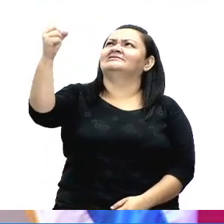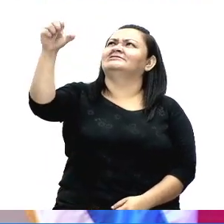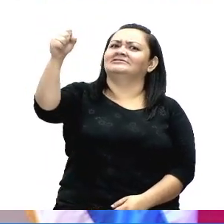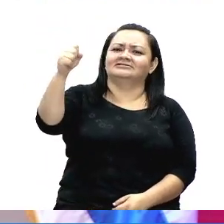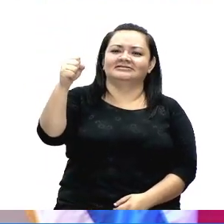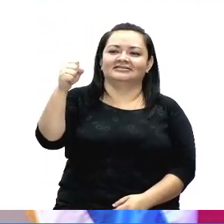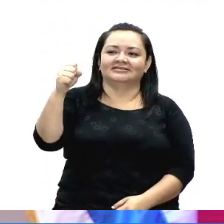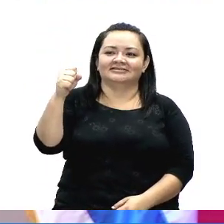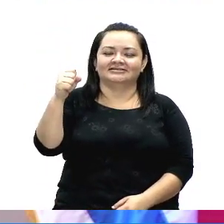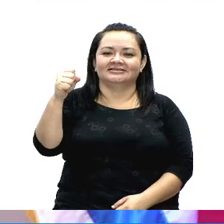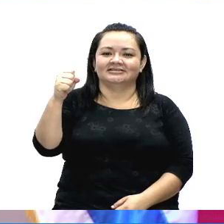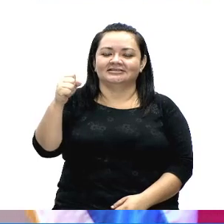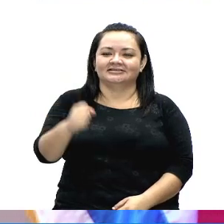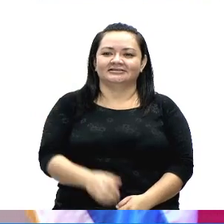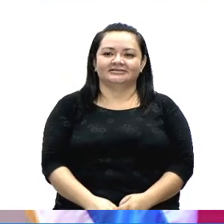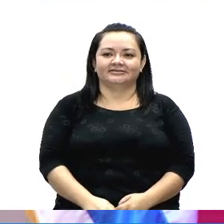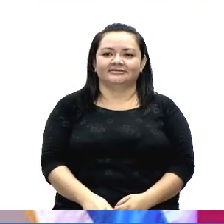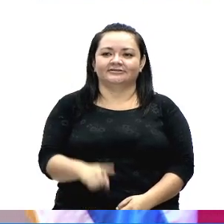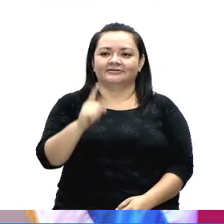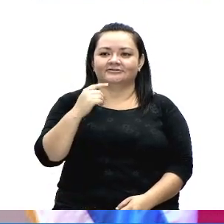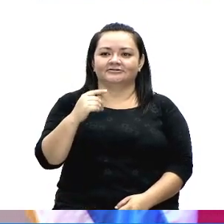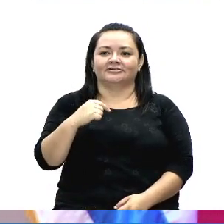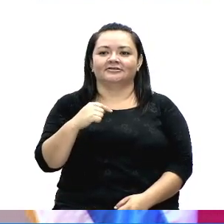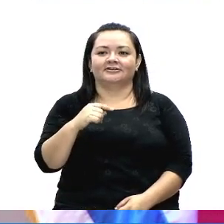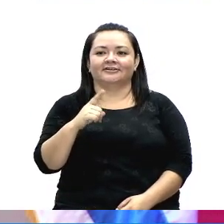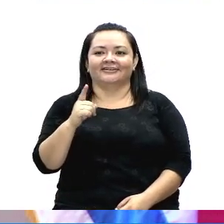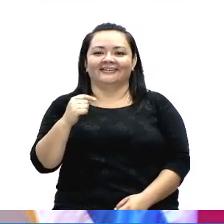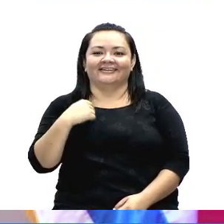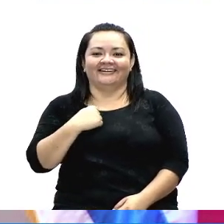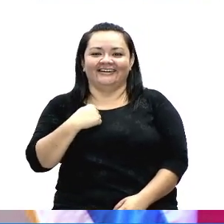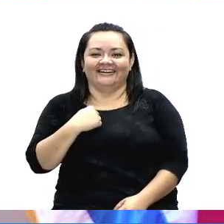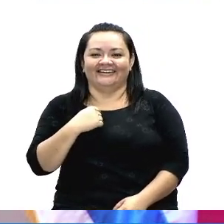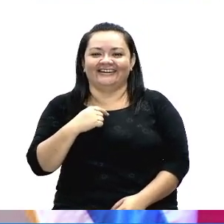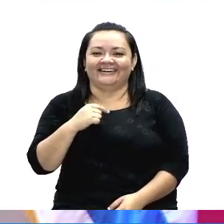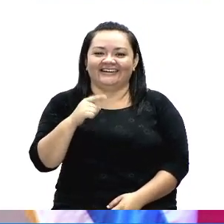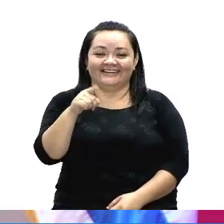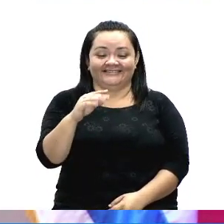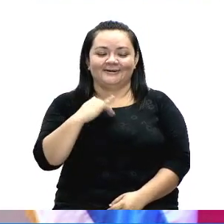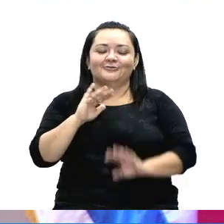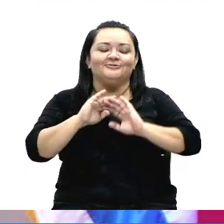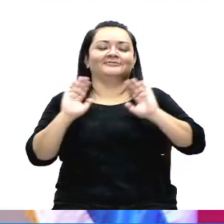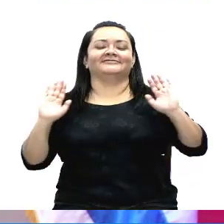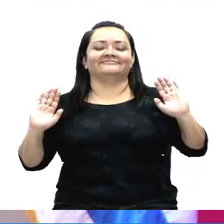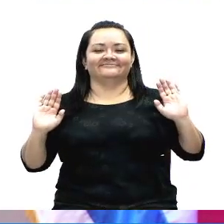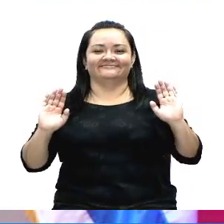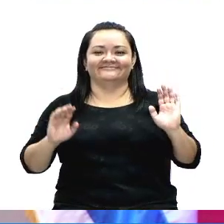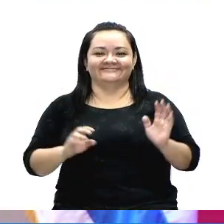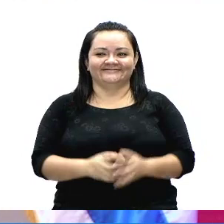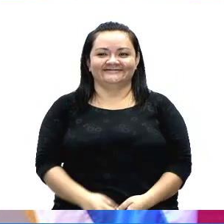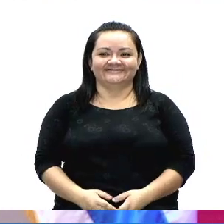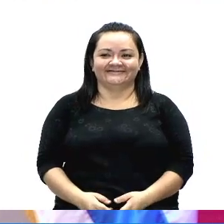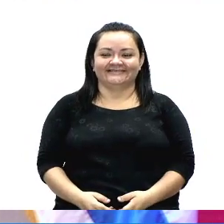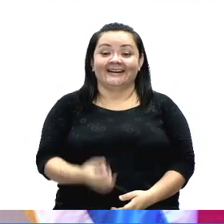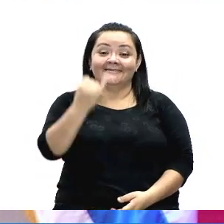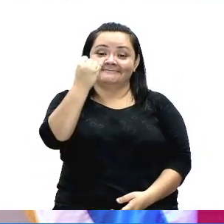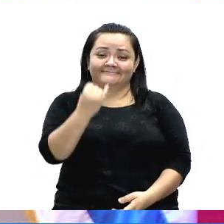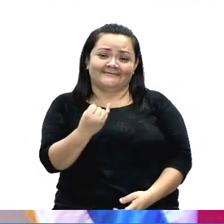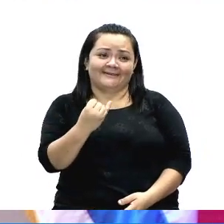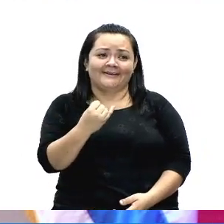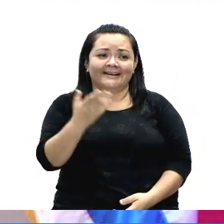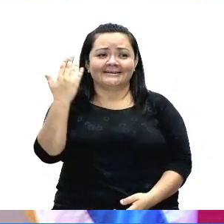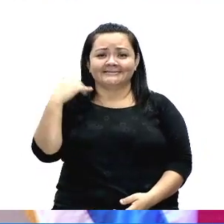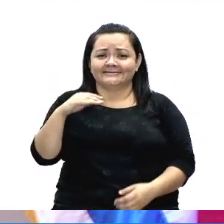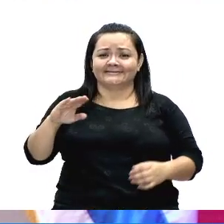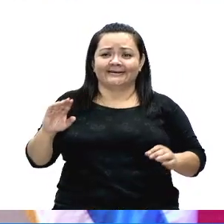quiere alcanzar y usted bajito no soy tamaño estándar el que ha sido flaquito el que ha sido